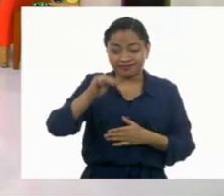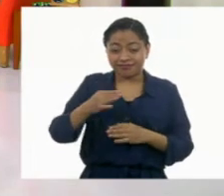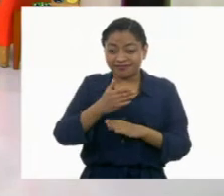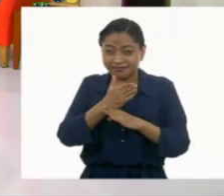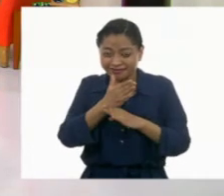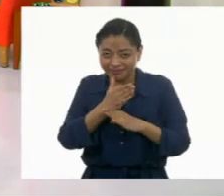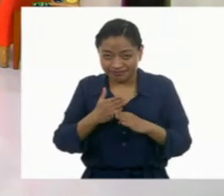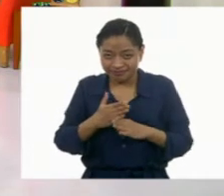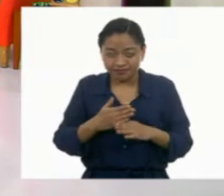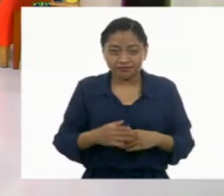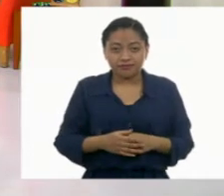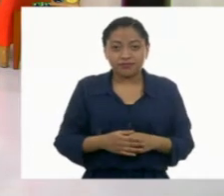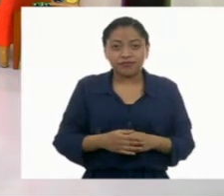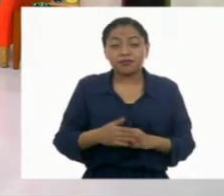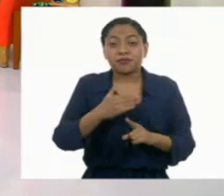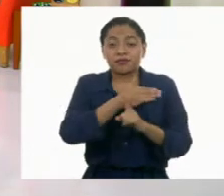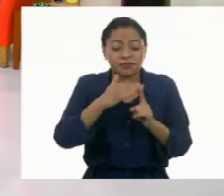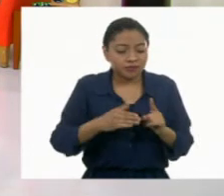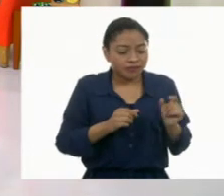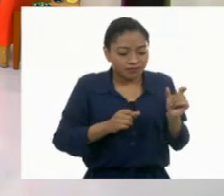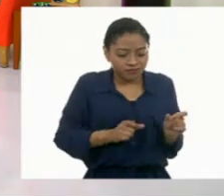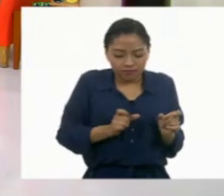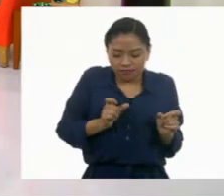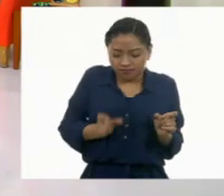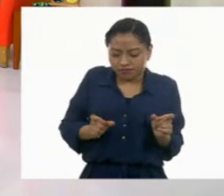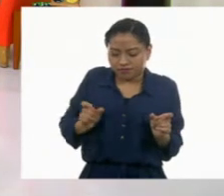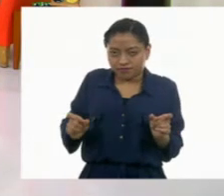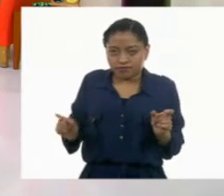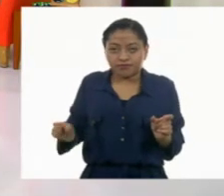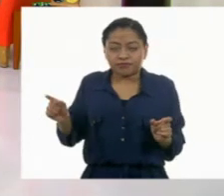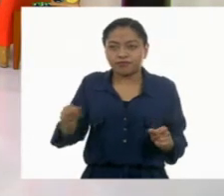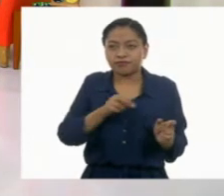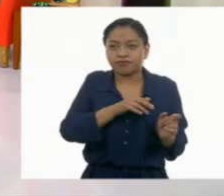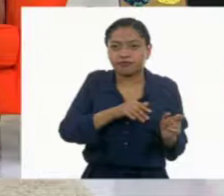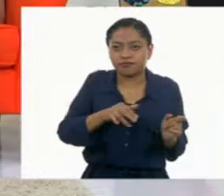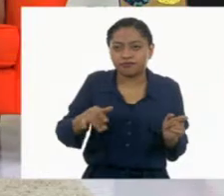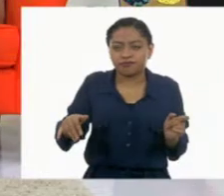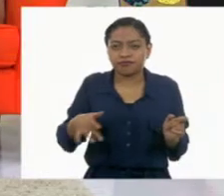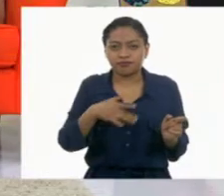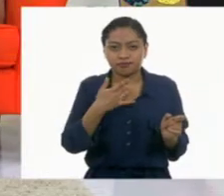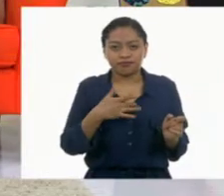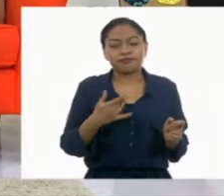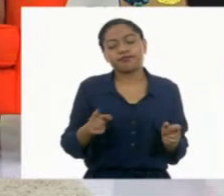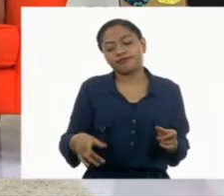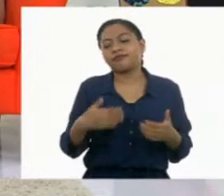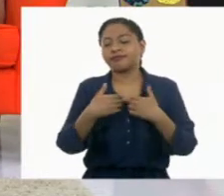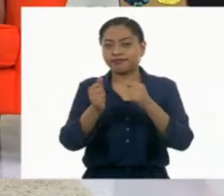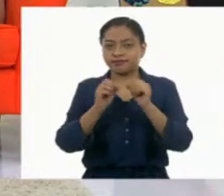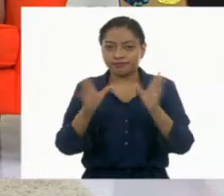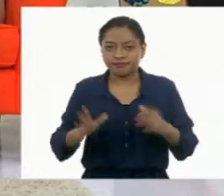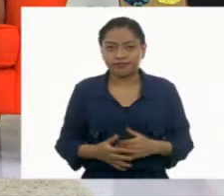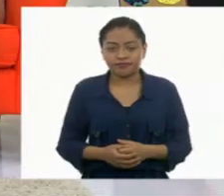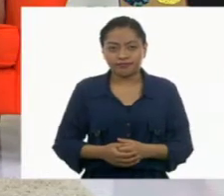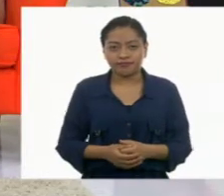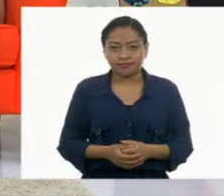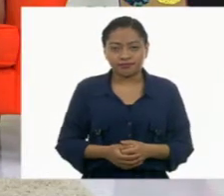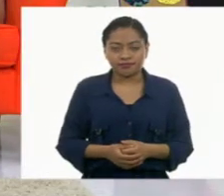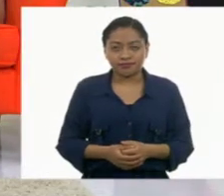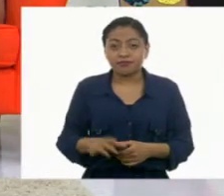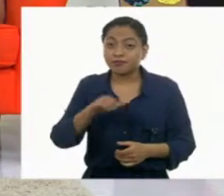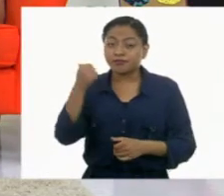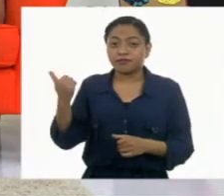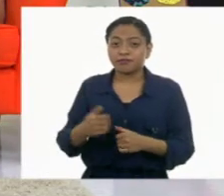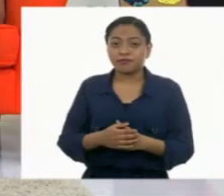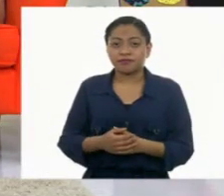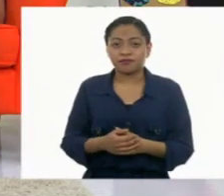otro, para que con el tacto sea perfectamente distinguible. Y la altura del alto relieve, pues podemos darnos un